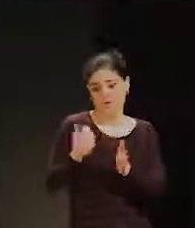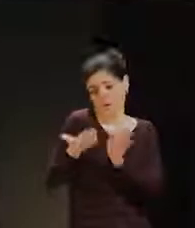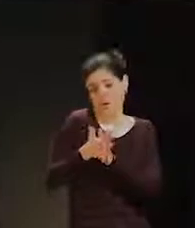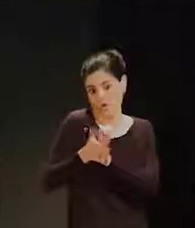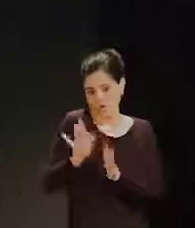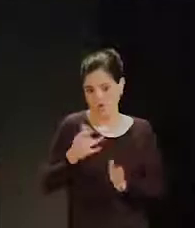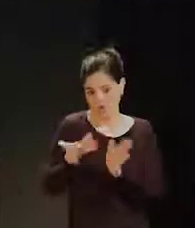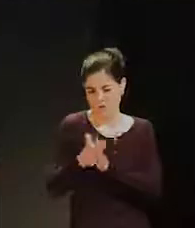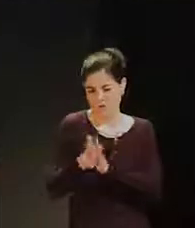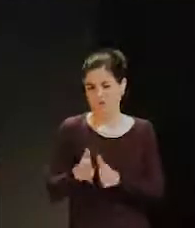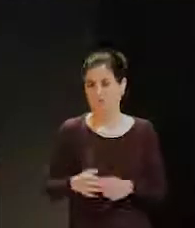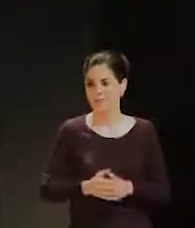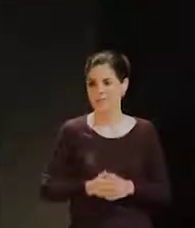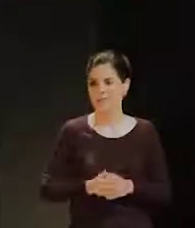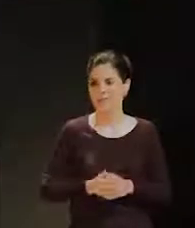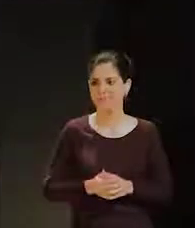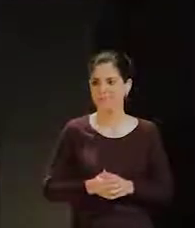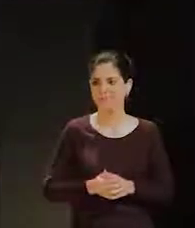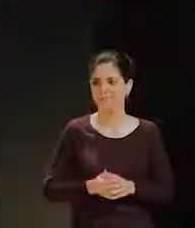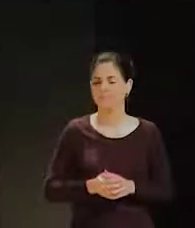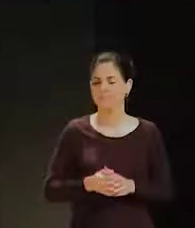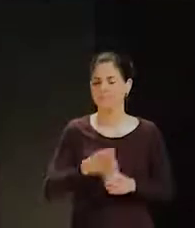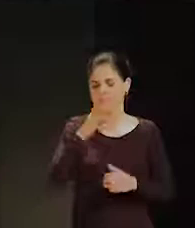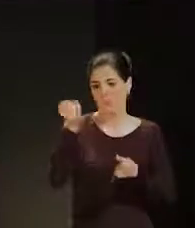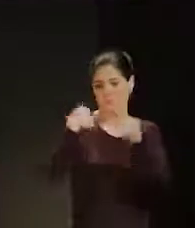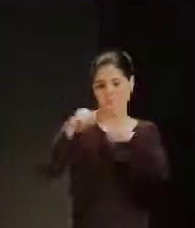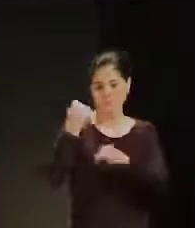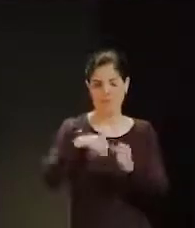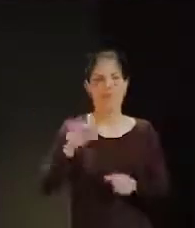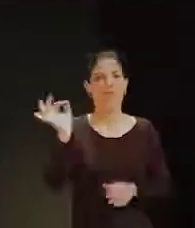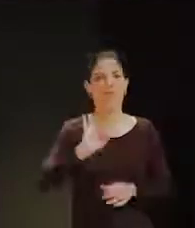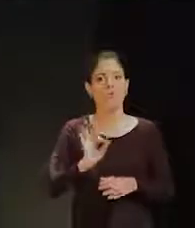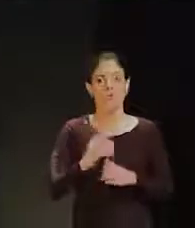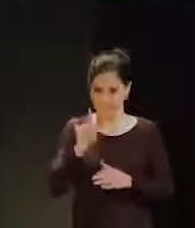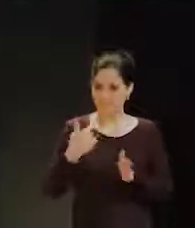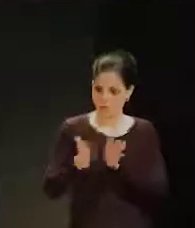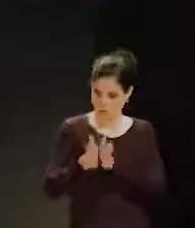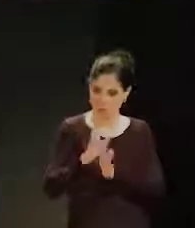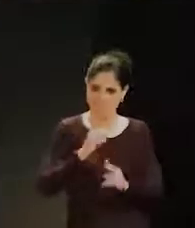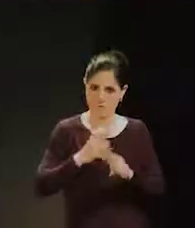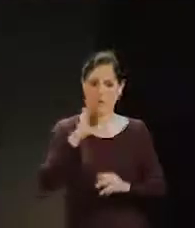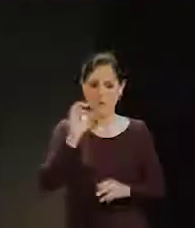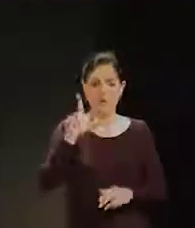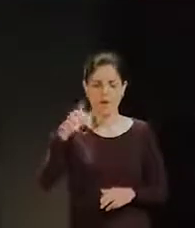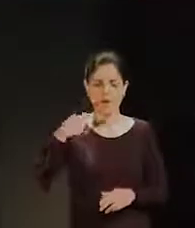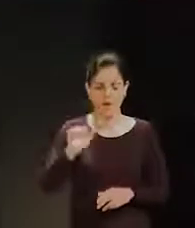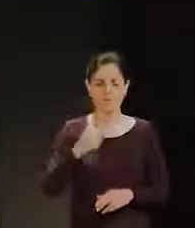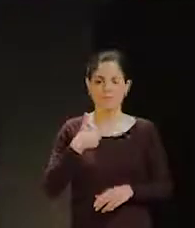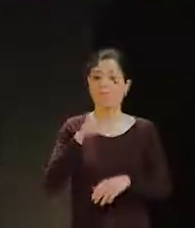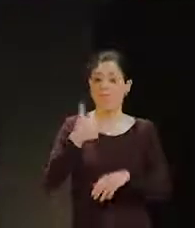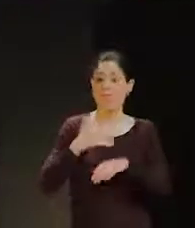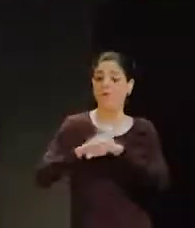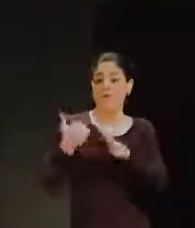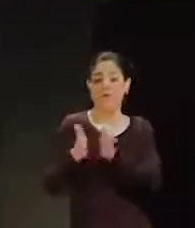colega, pero ¿qué tipo de colega? Performer, sí. Other performer. No, colega, está bien, ¿no? Sí. Si voy a mirar mis